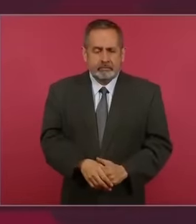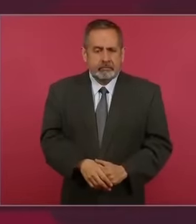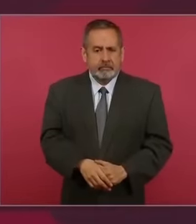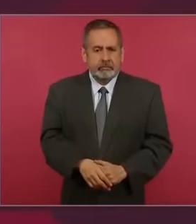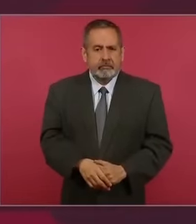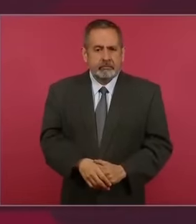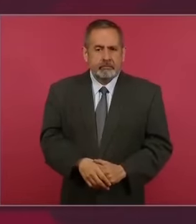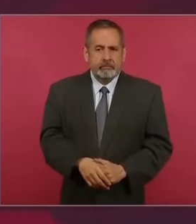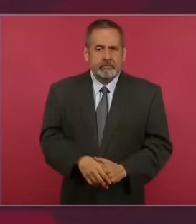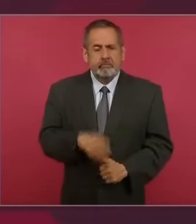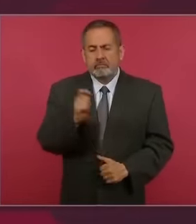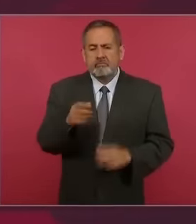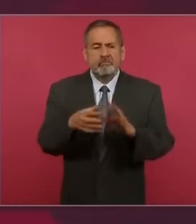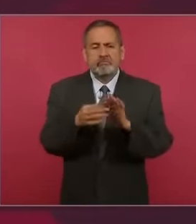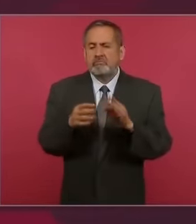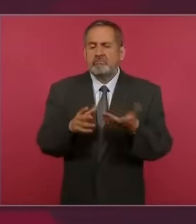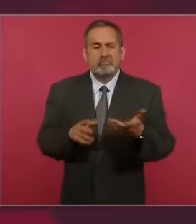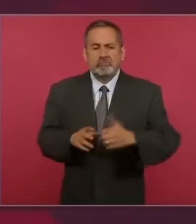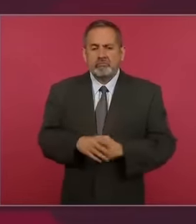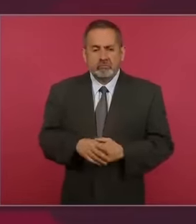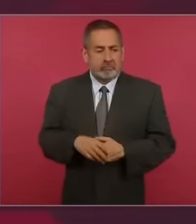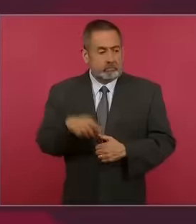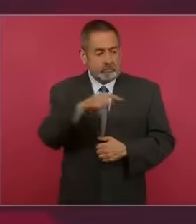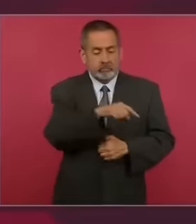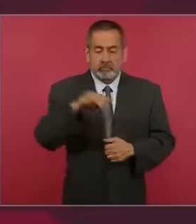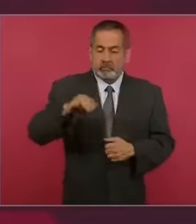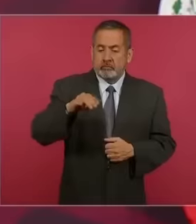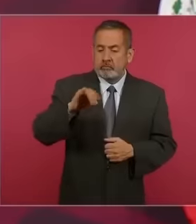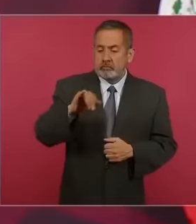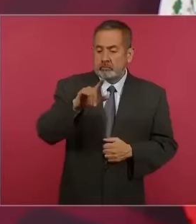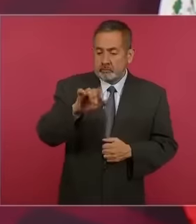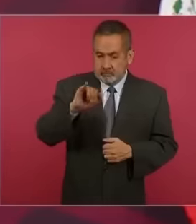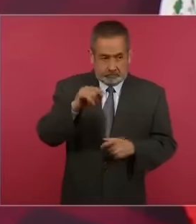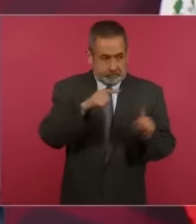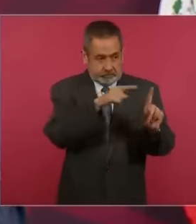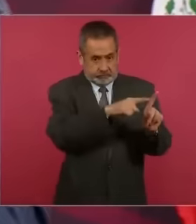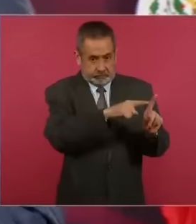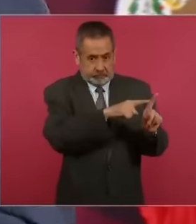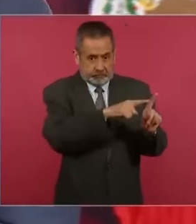no hay en Milei